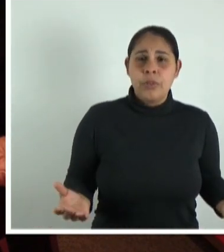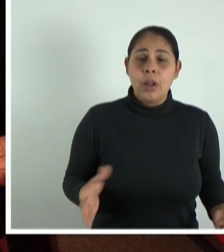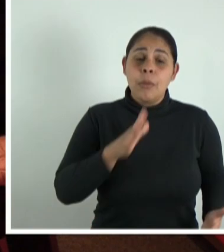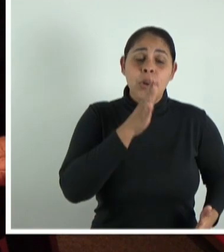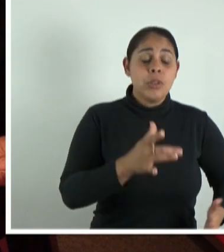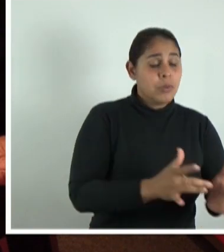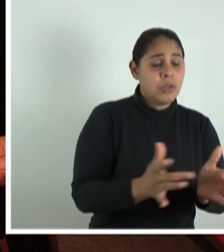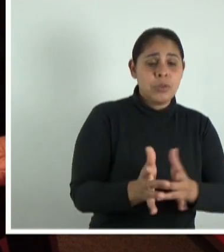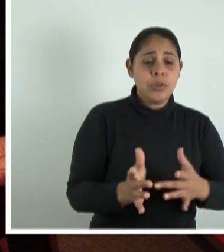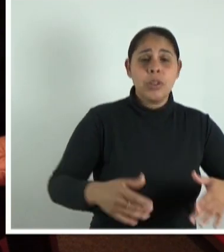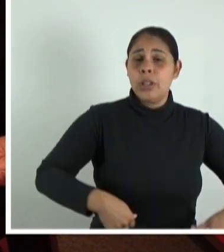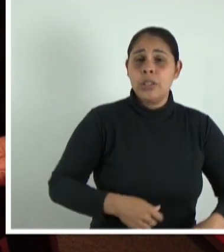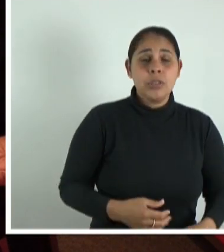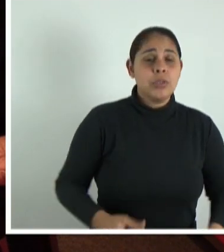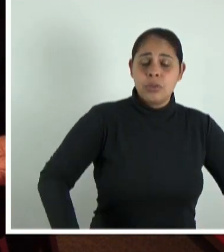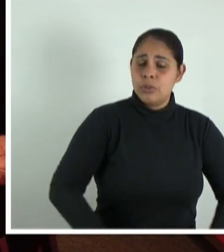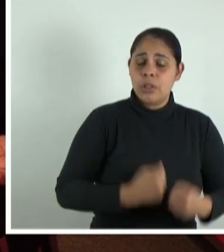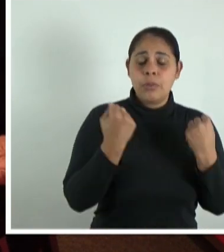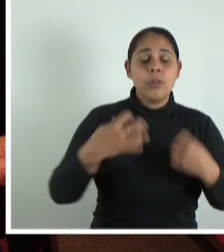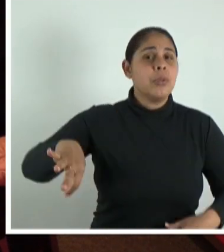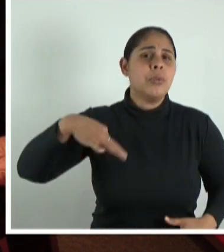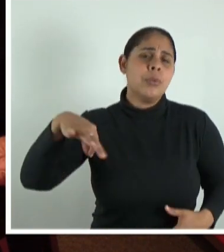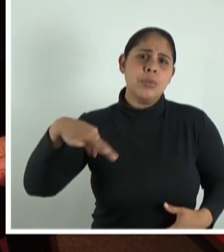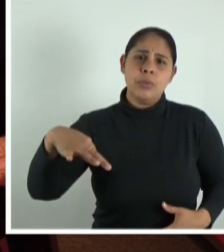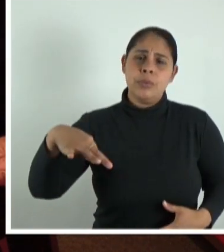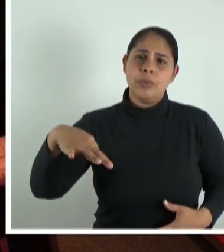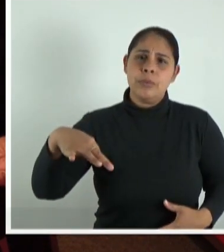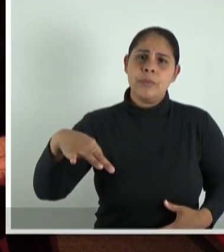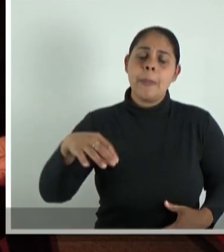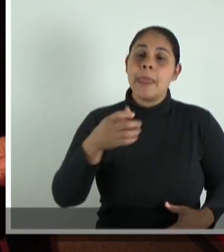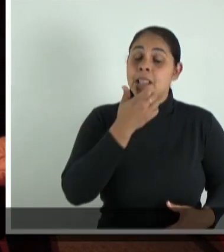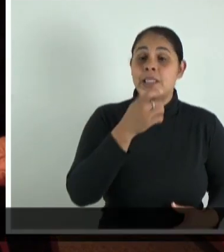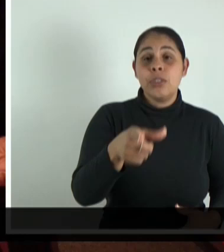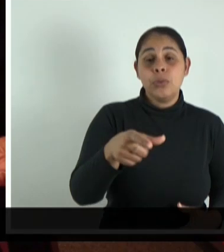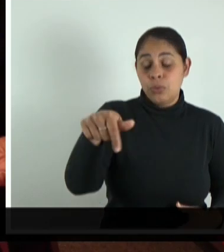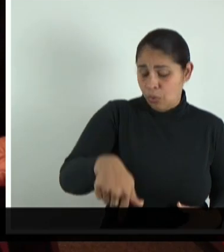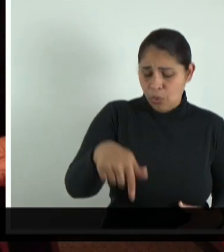Y si quiere hoy, porque la pregunta no es qué es la gracia, pregunta.